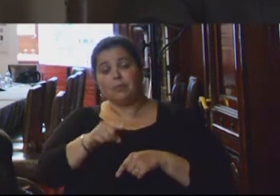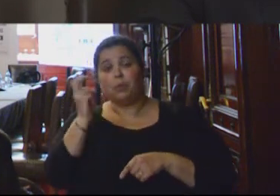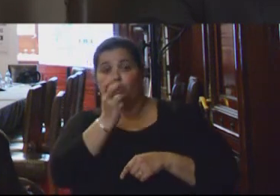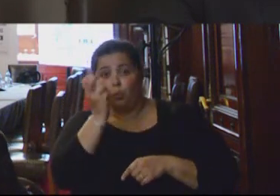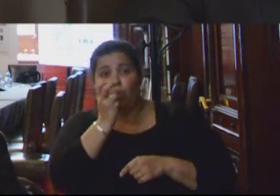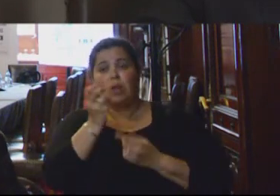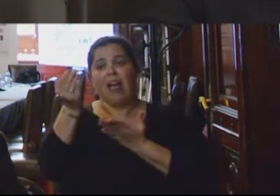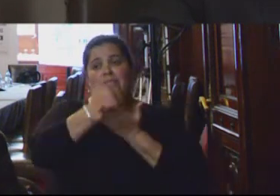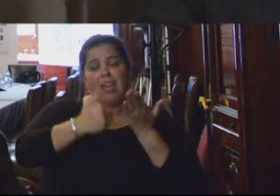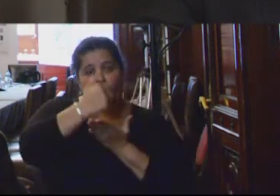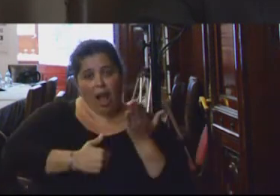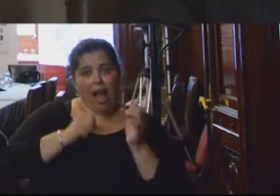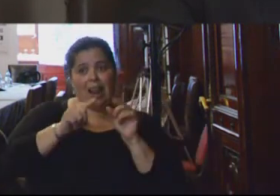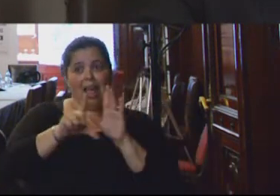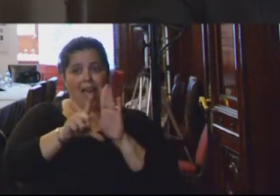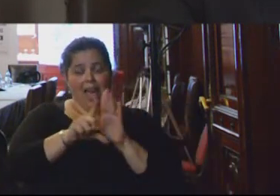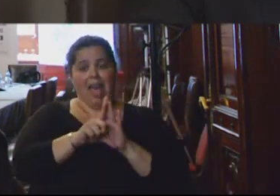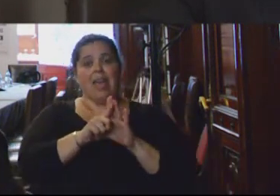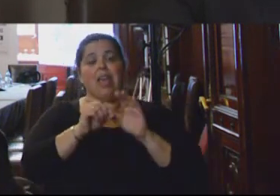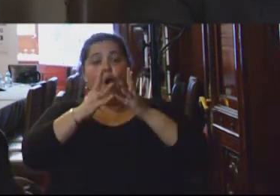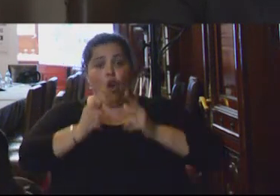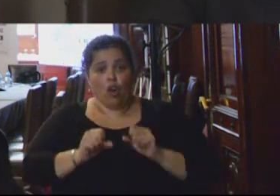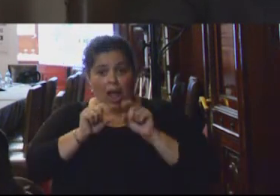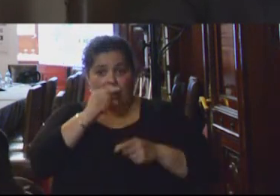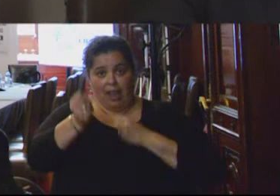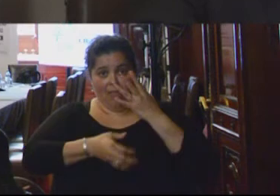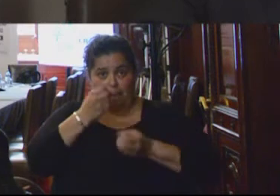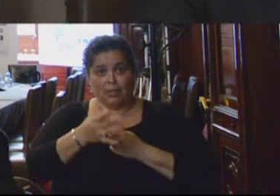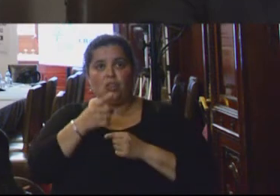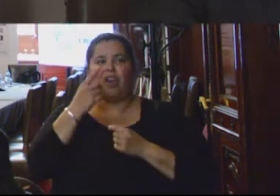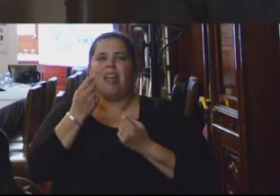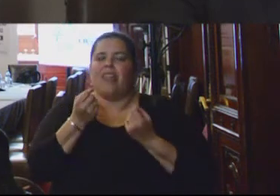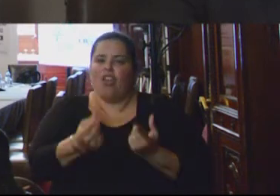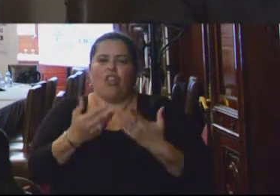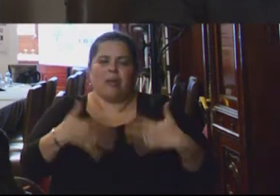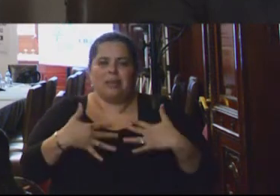pero tanto daño ha causado a las libertades en nuestro país